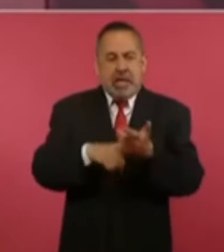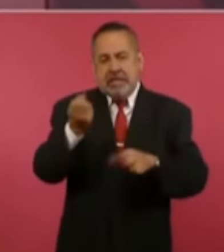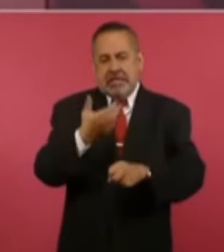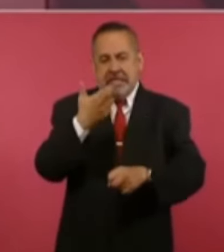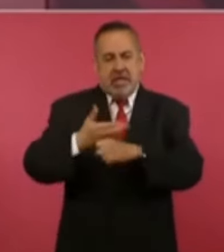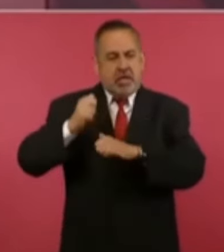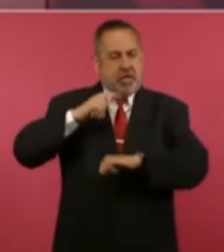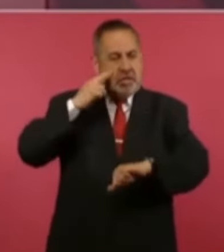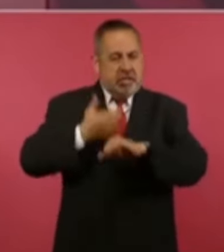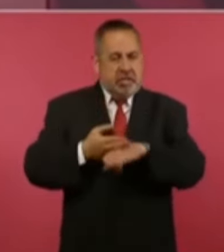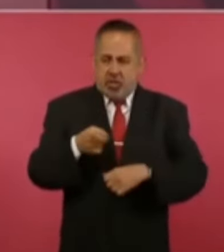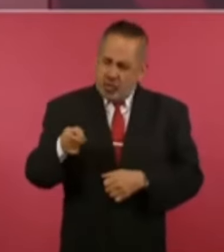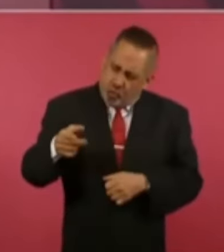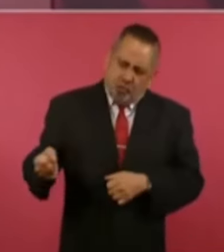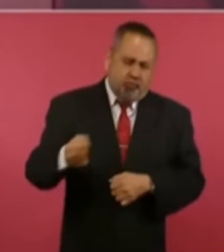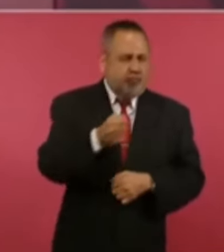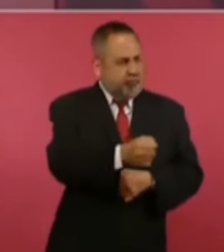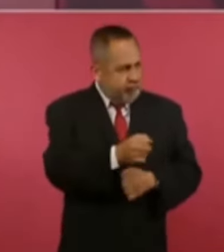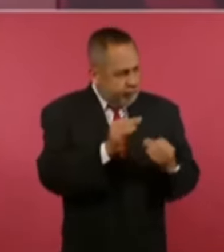de